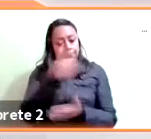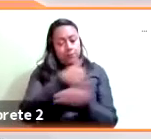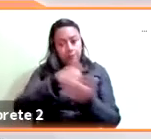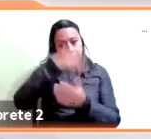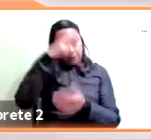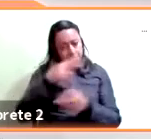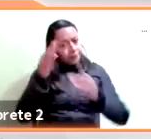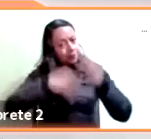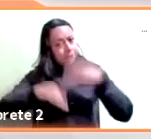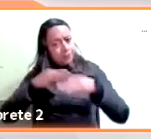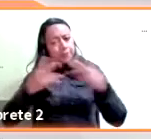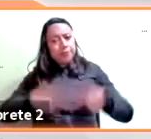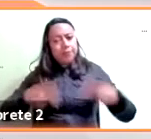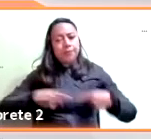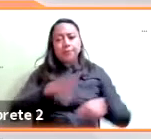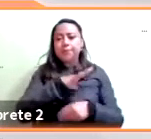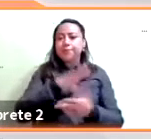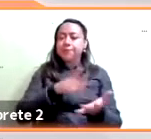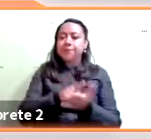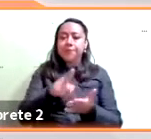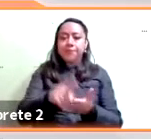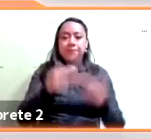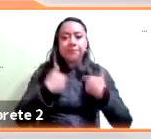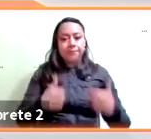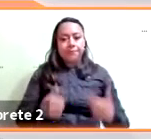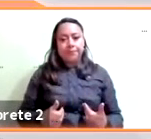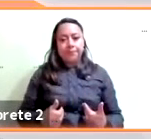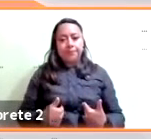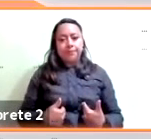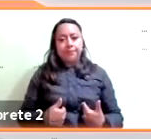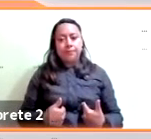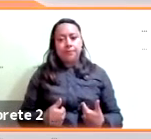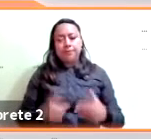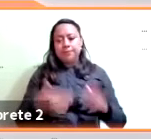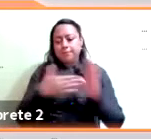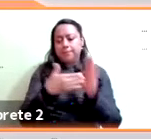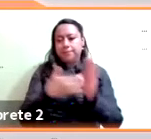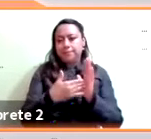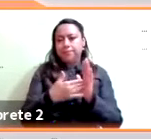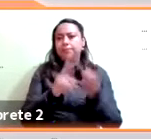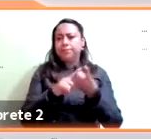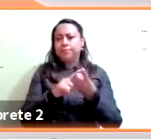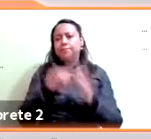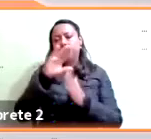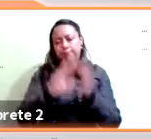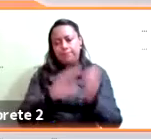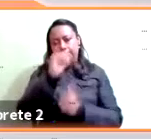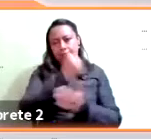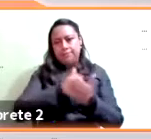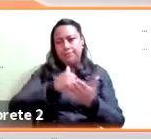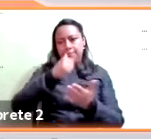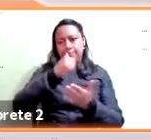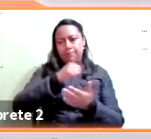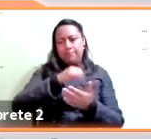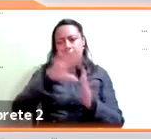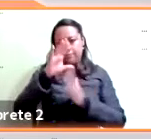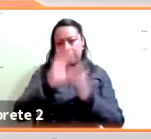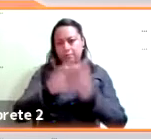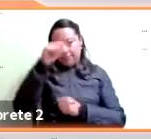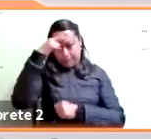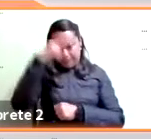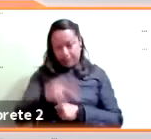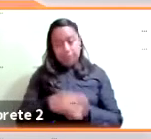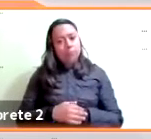las personas gozan de los derechos humanos en materia laboral consagrados en la Constitución Política de los Estados Unidos Mexicanos,